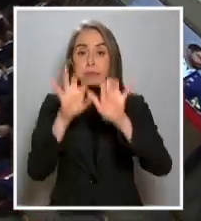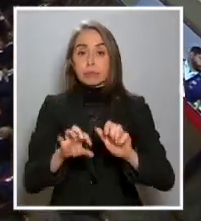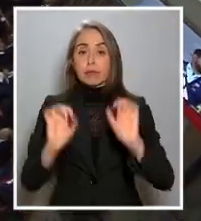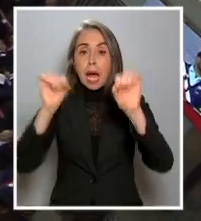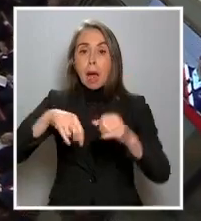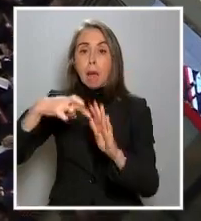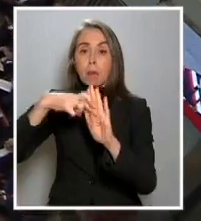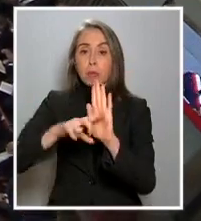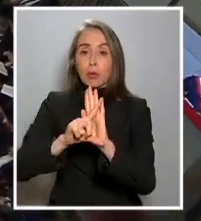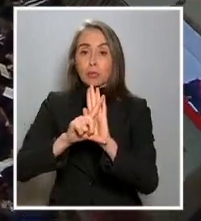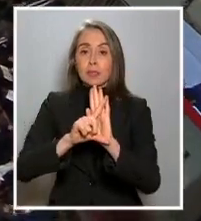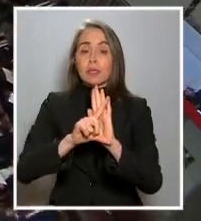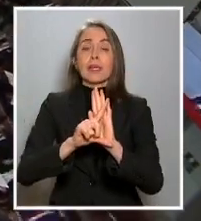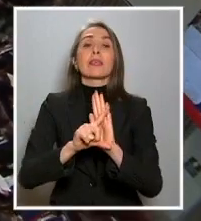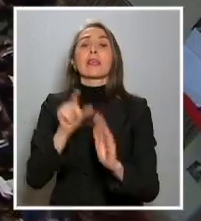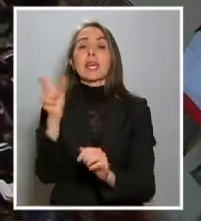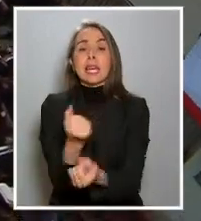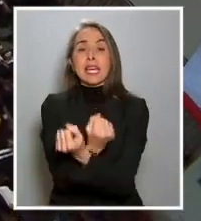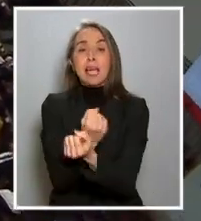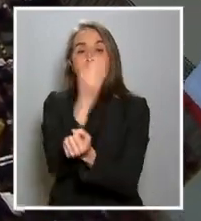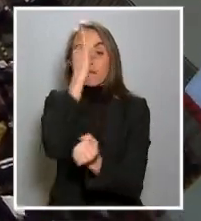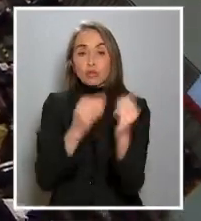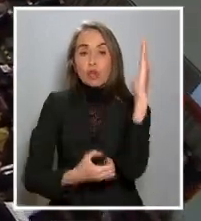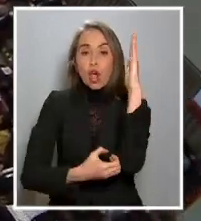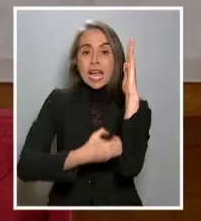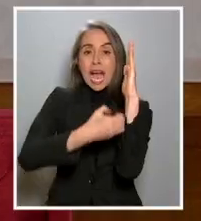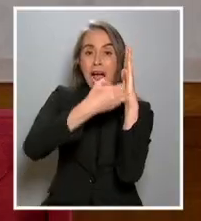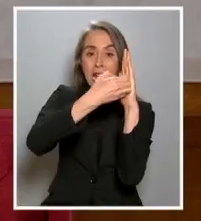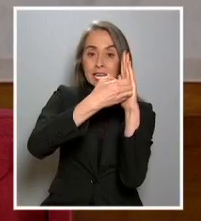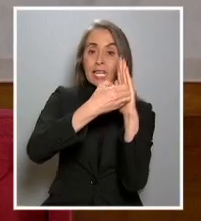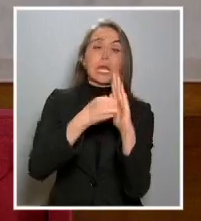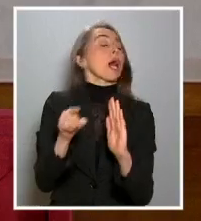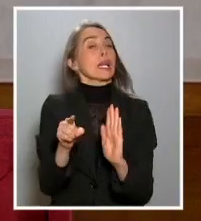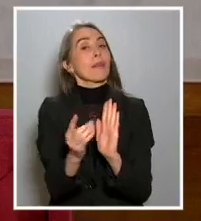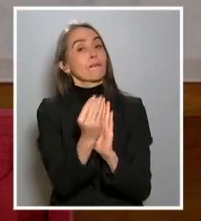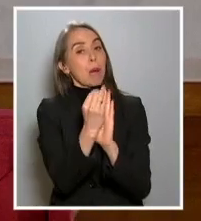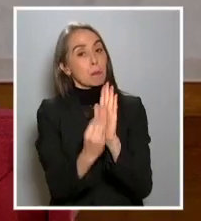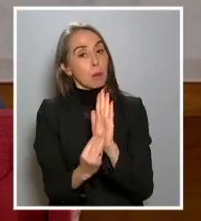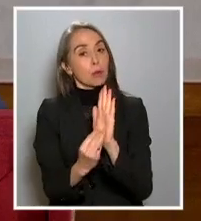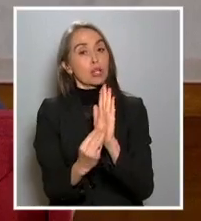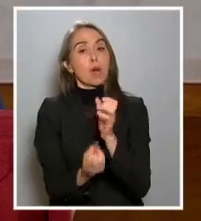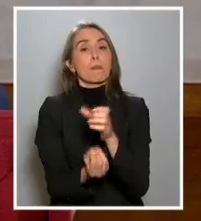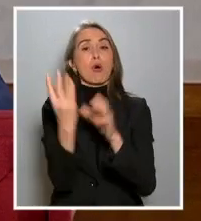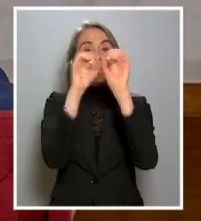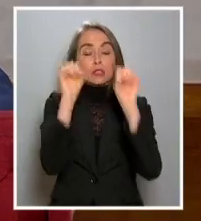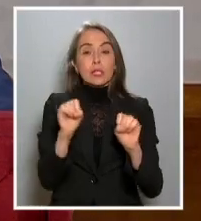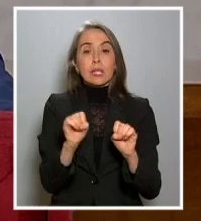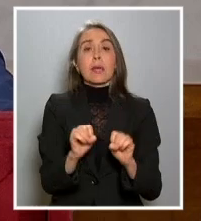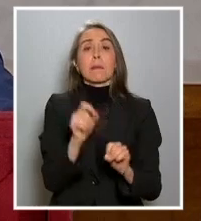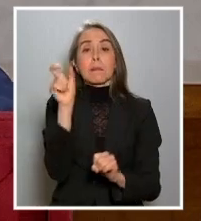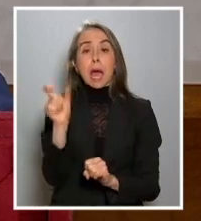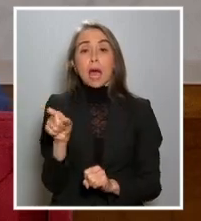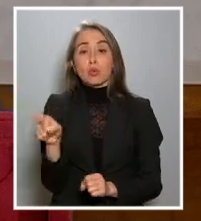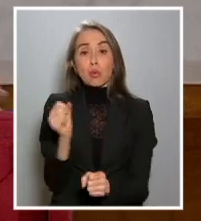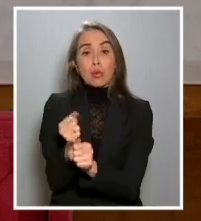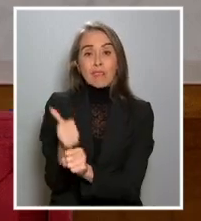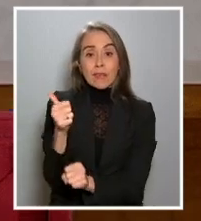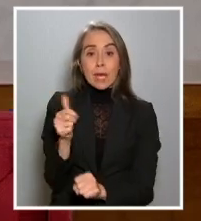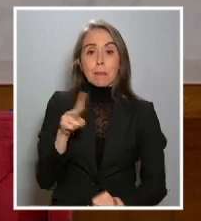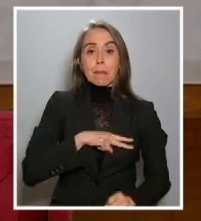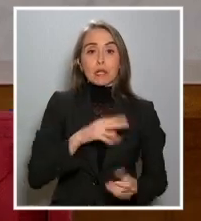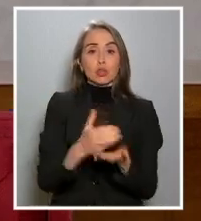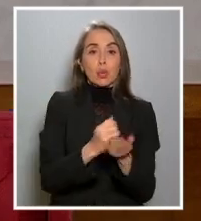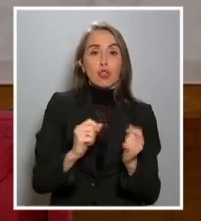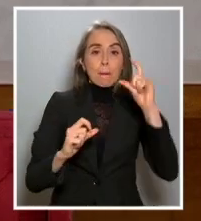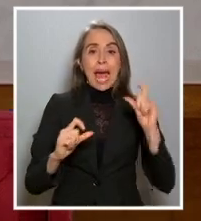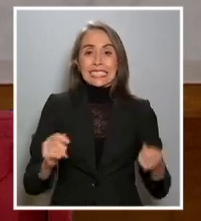el Congreso la ley de carrera de carabineros, donde incorporaremos un sistema moderno de incentivos al desempeño que